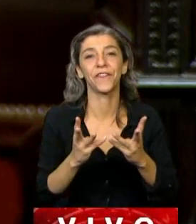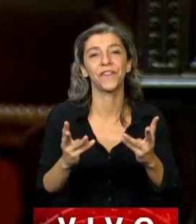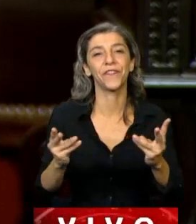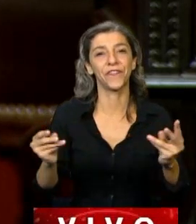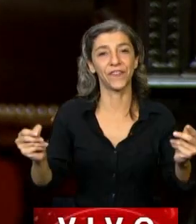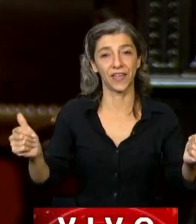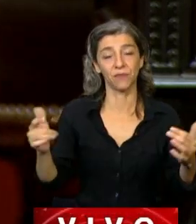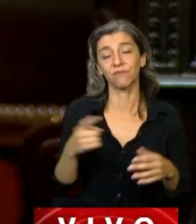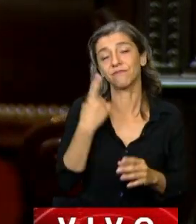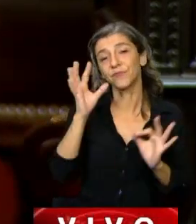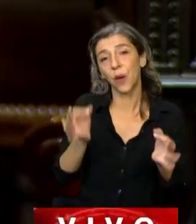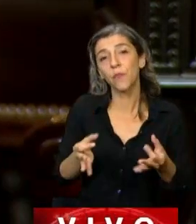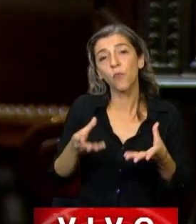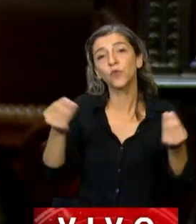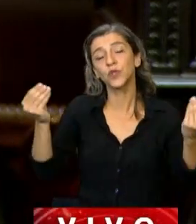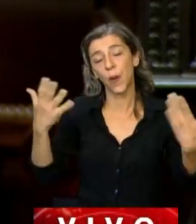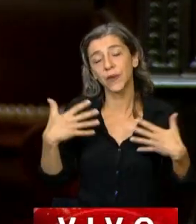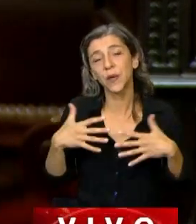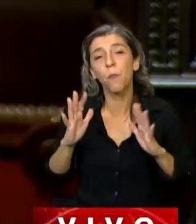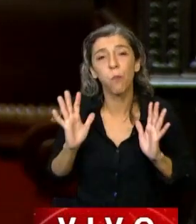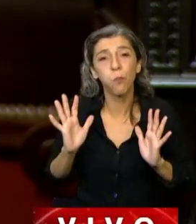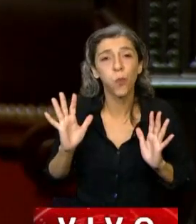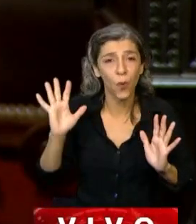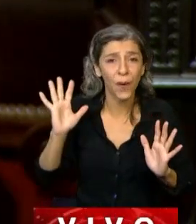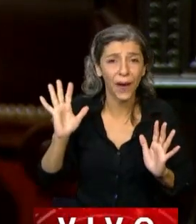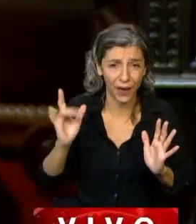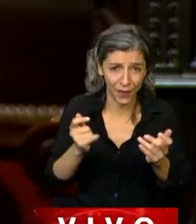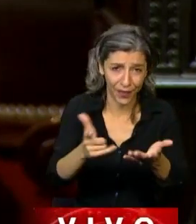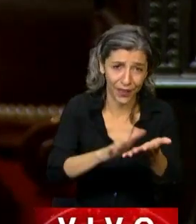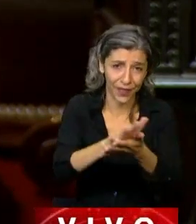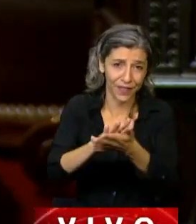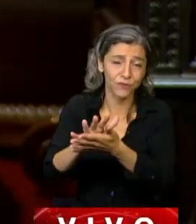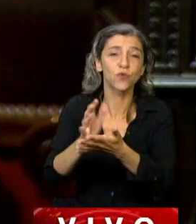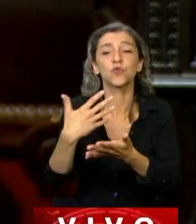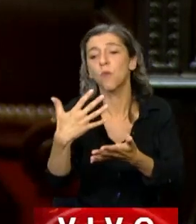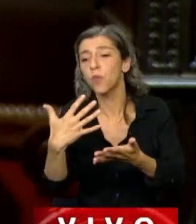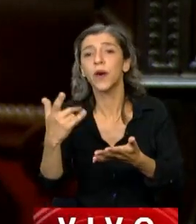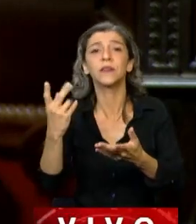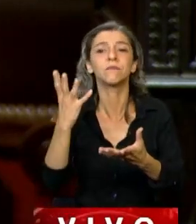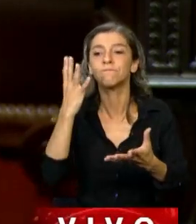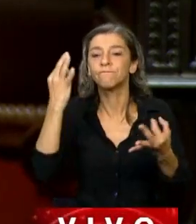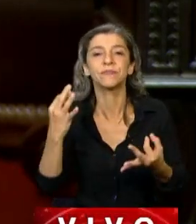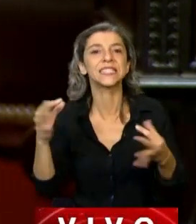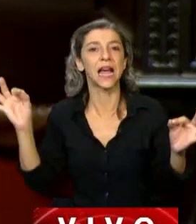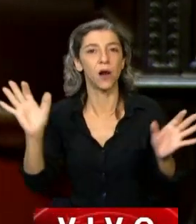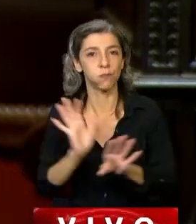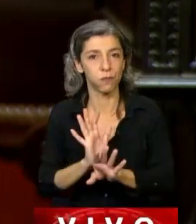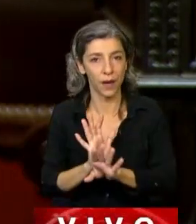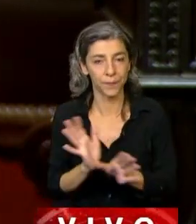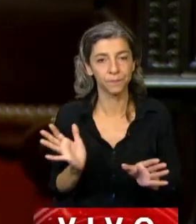son evitables. Pero el desacuerdo lo tenemos en el cómo. Y acá vuelvo entonces a esa dicotomía